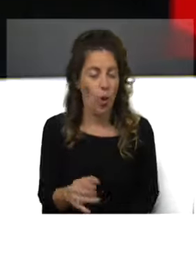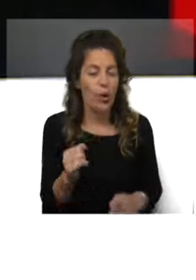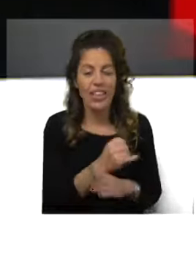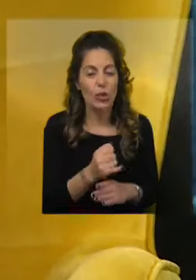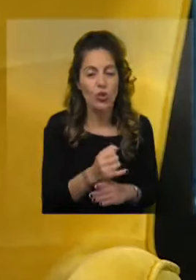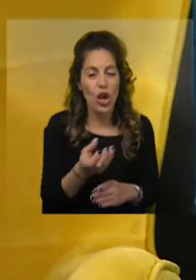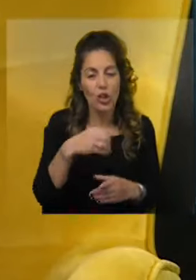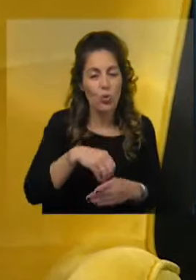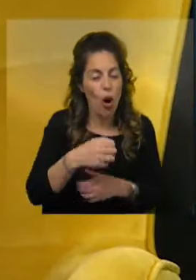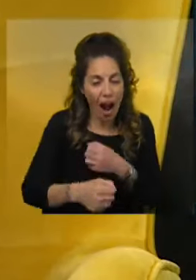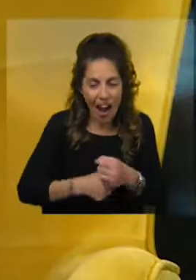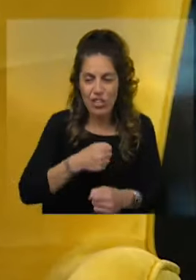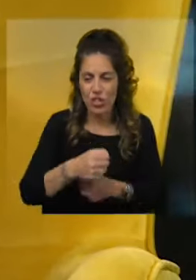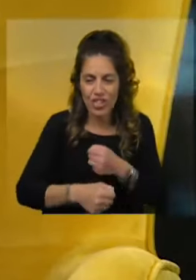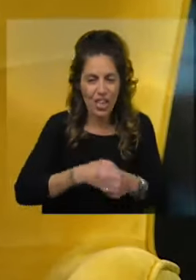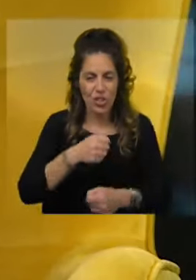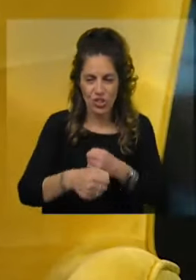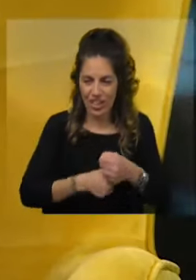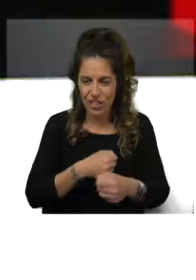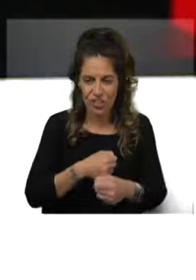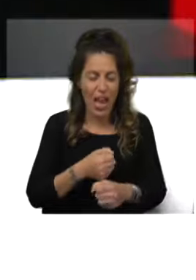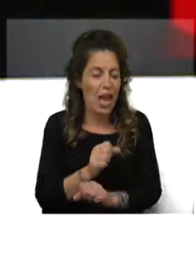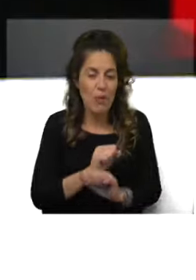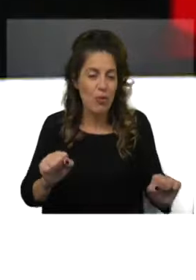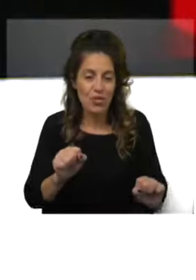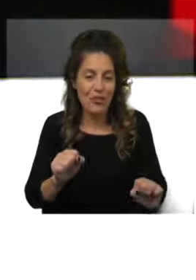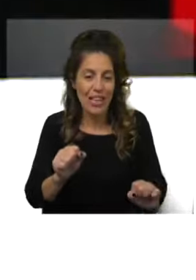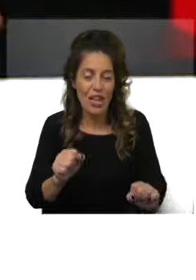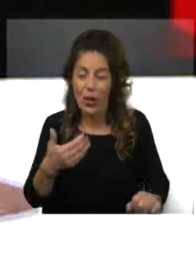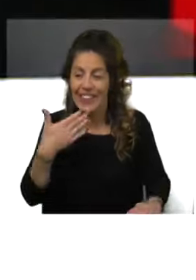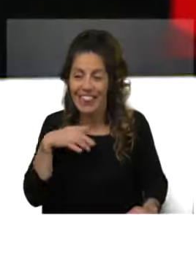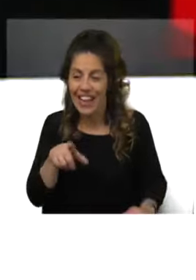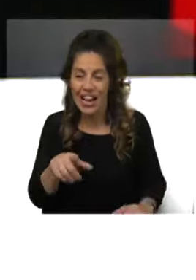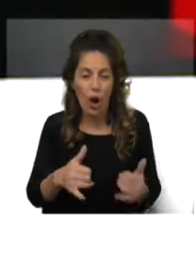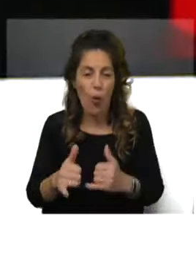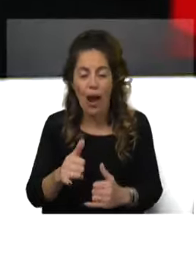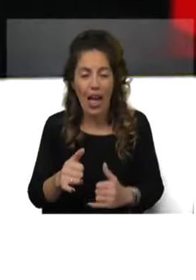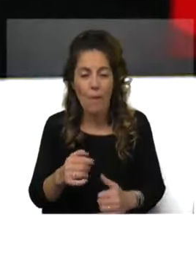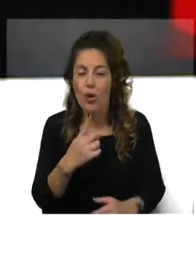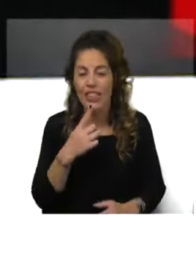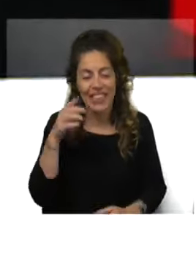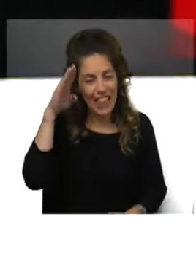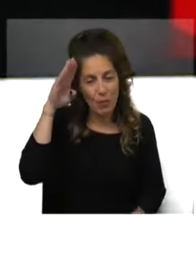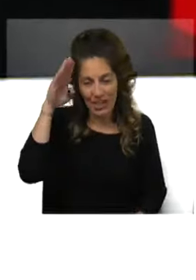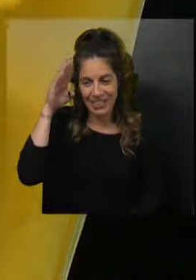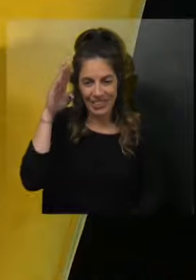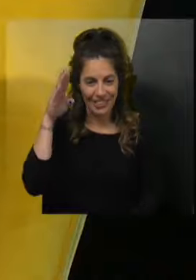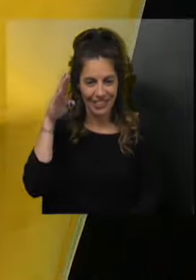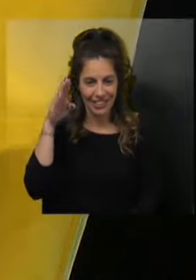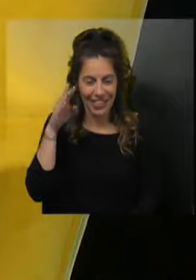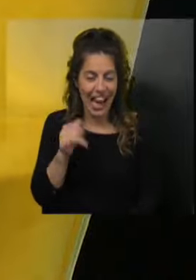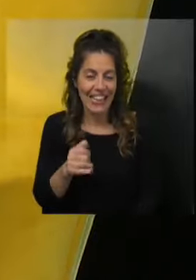estuvo décadas este es imposible comprender las jugadas políticas de manin bien